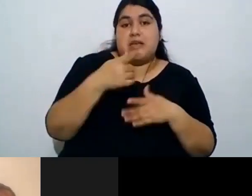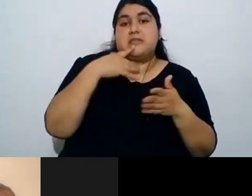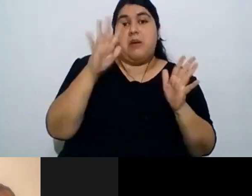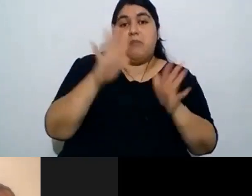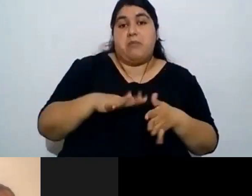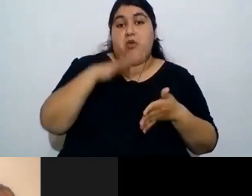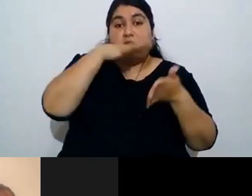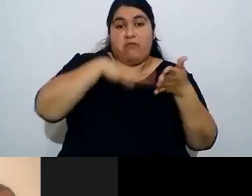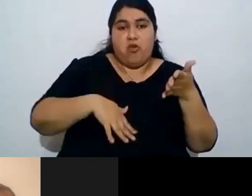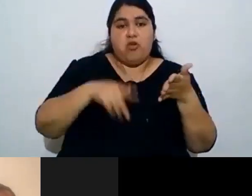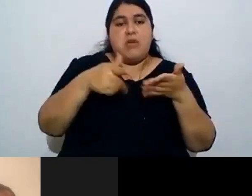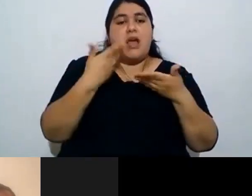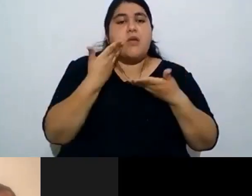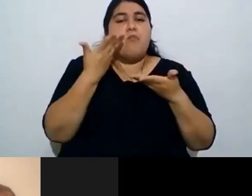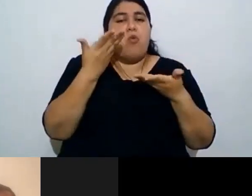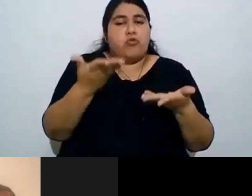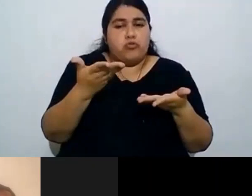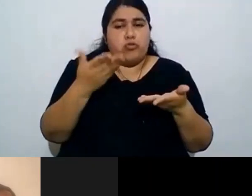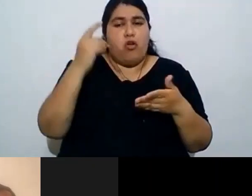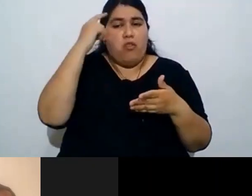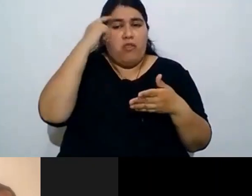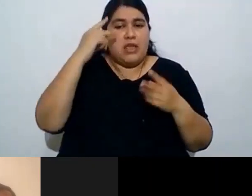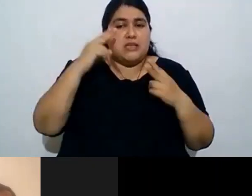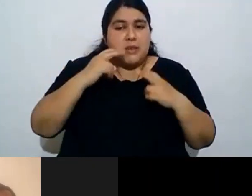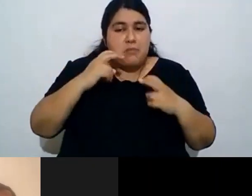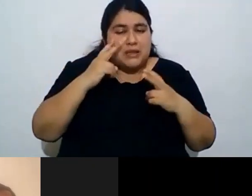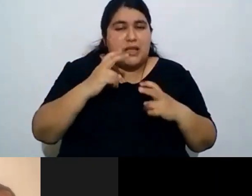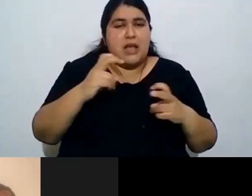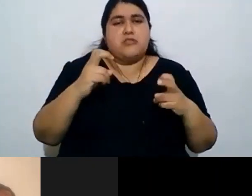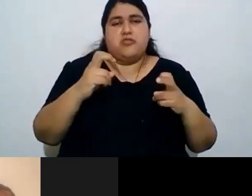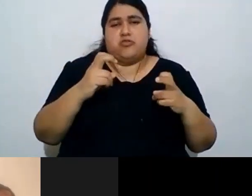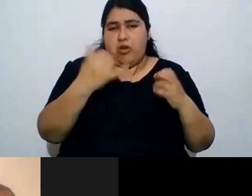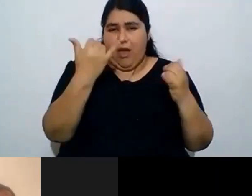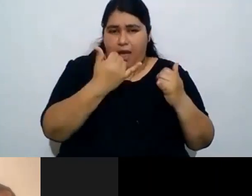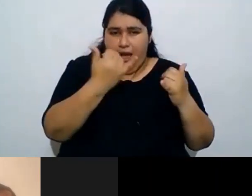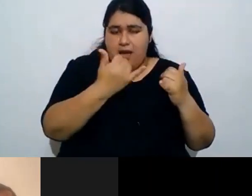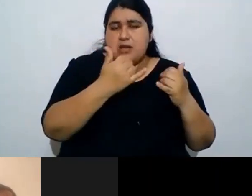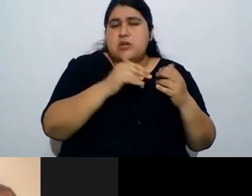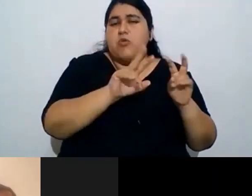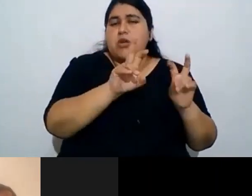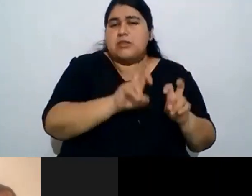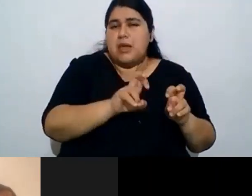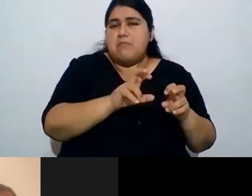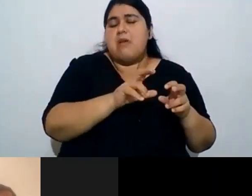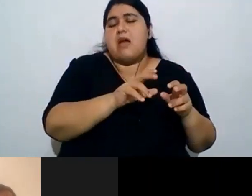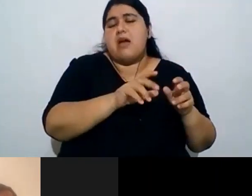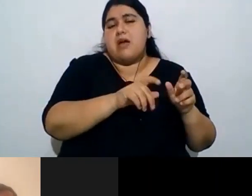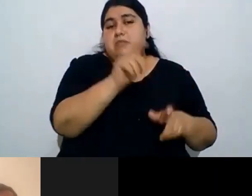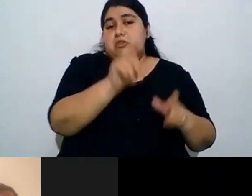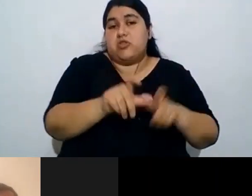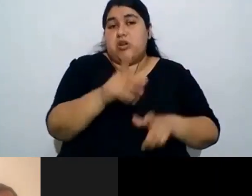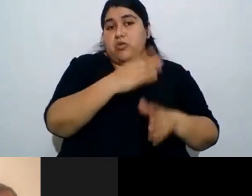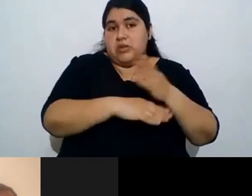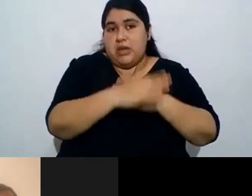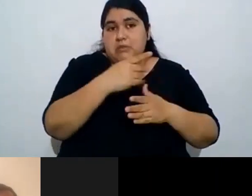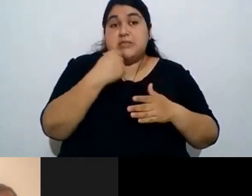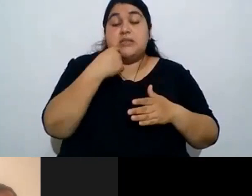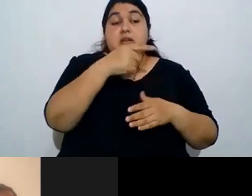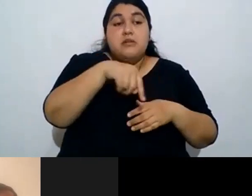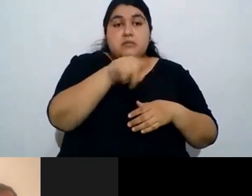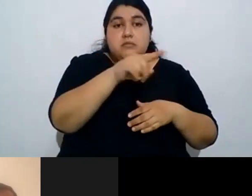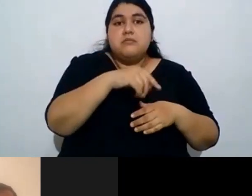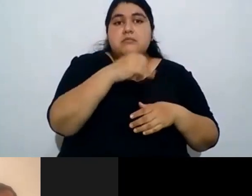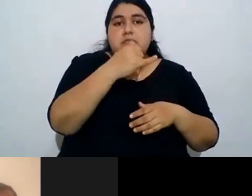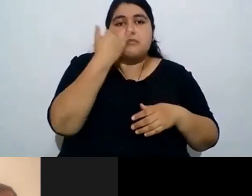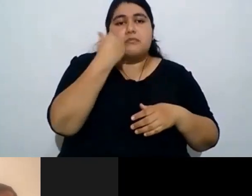y demostró 10 investigaciones abiertas que habían sobre casos de personas con discapacidad que habían sido pasadas